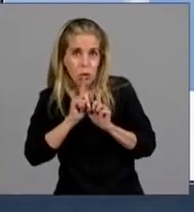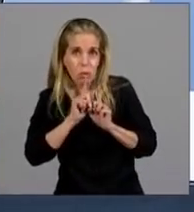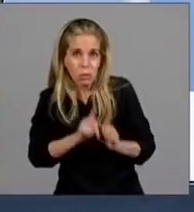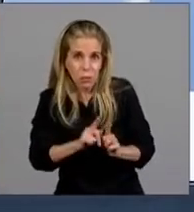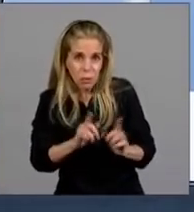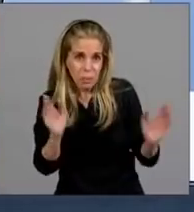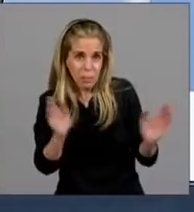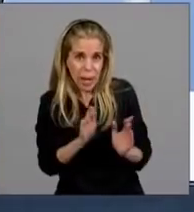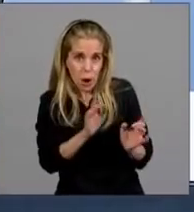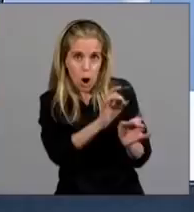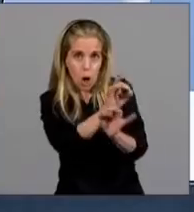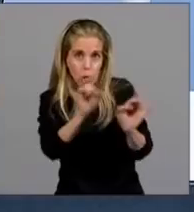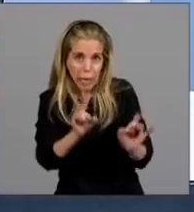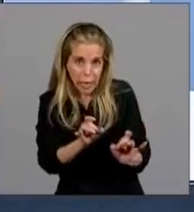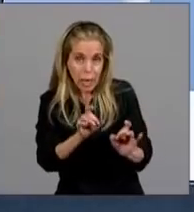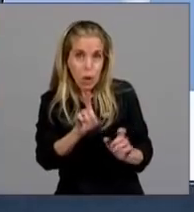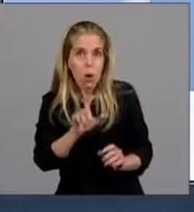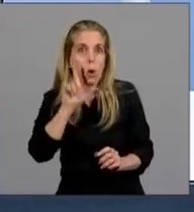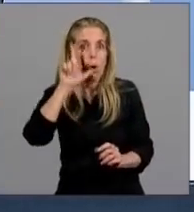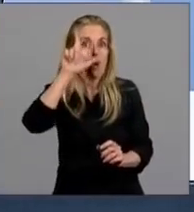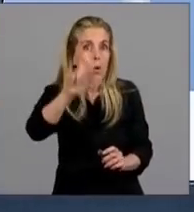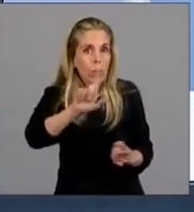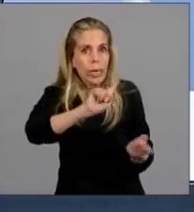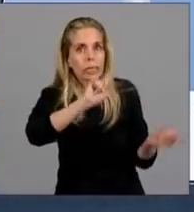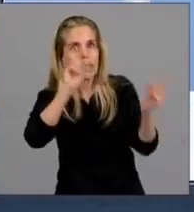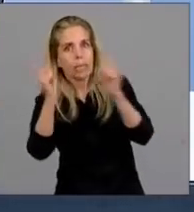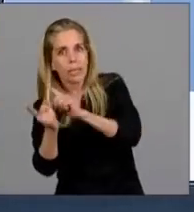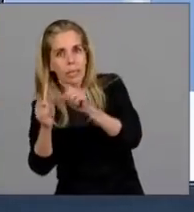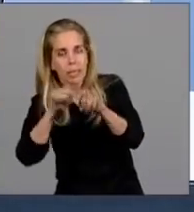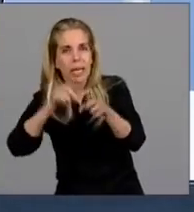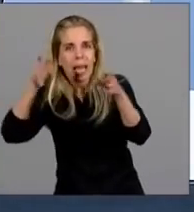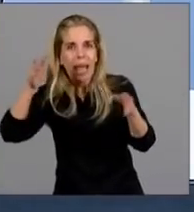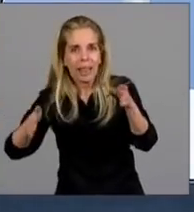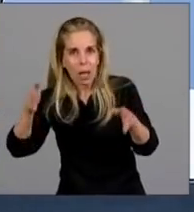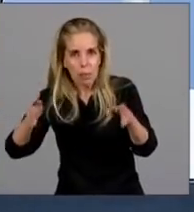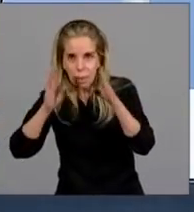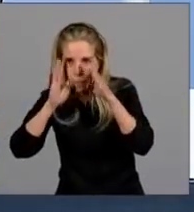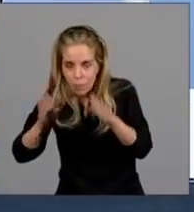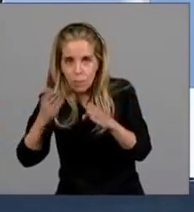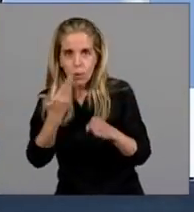el día lunes pasaríamos a otra modalidad focalizada,